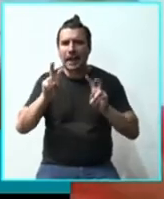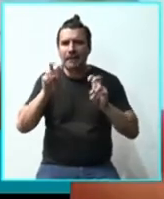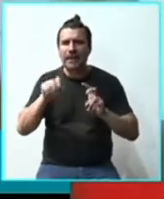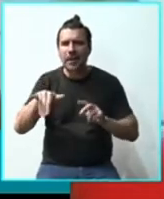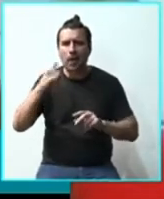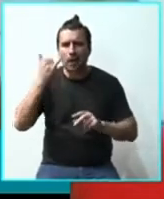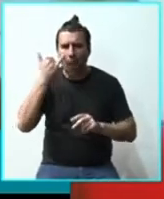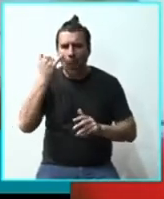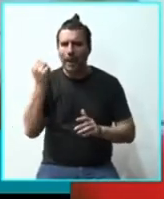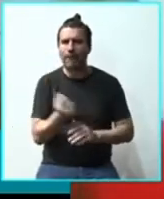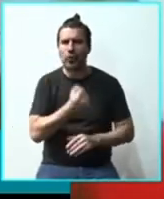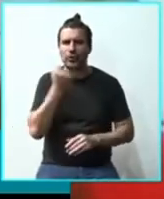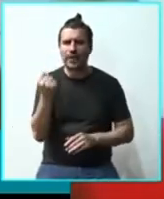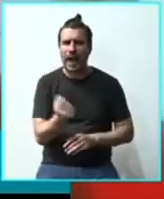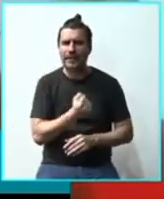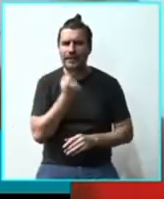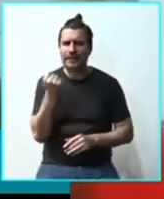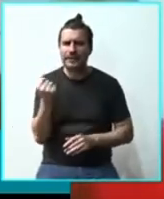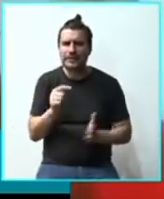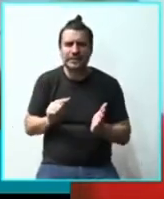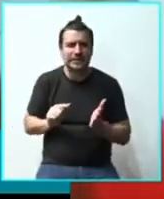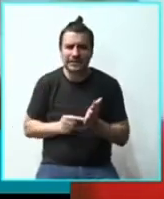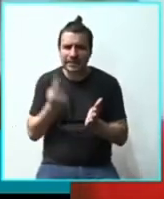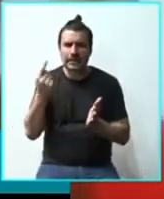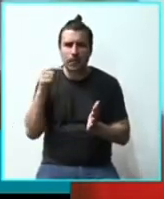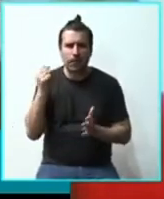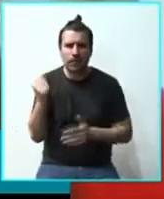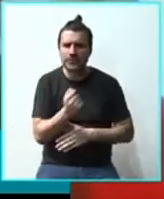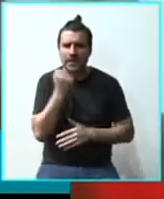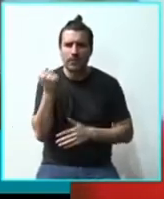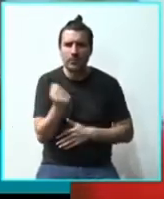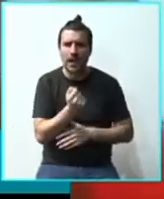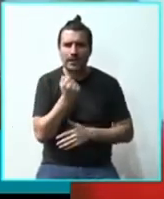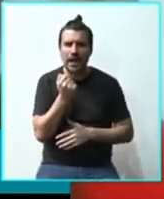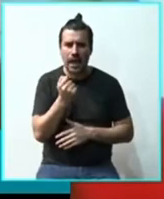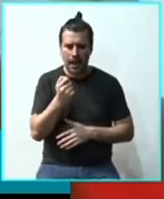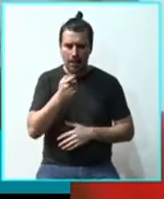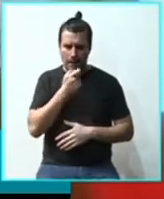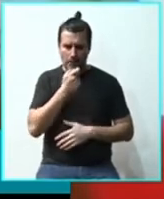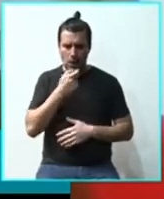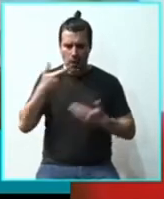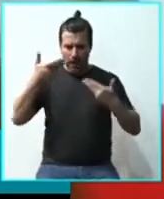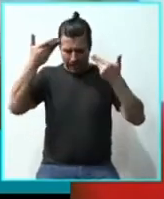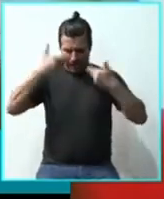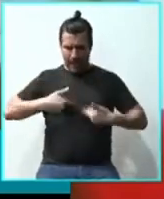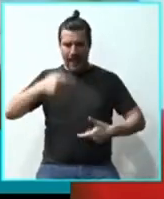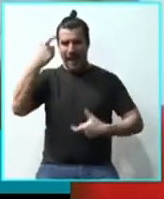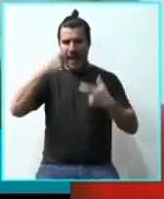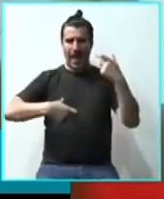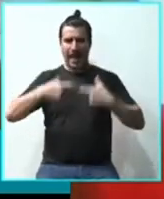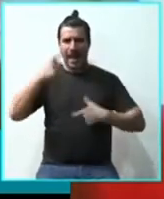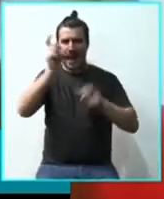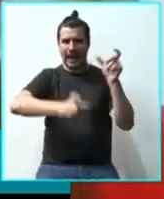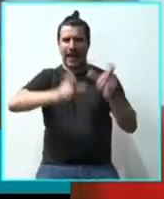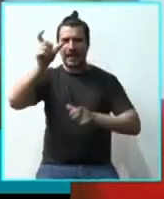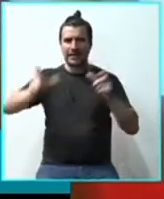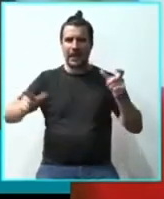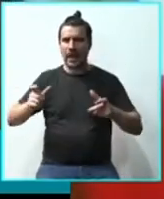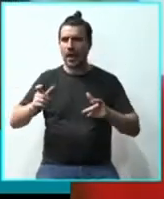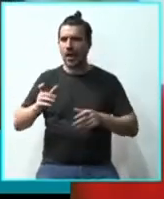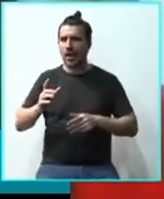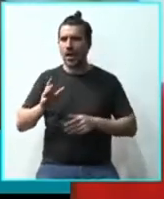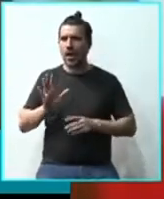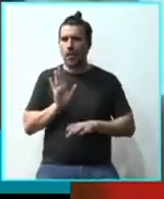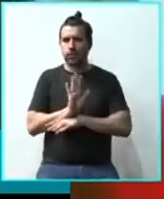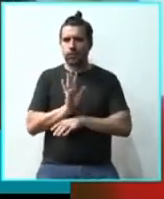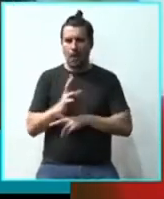debate sobre cuánto está dispuesta una sociedad a ceder de su libertad, de sus libertades en pos de la seguridad,